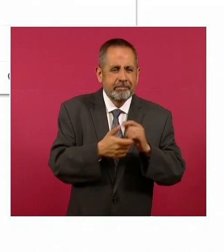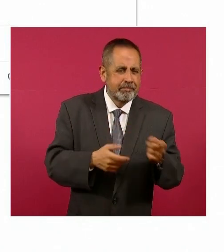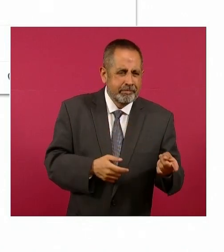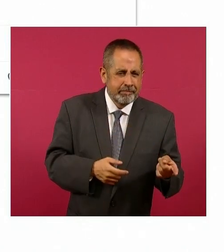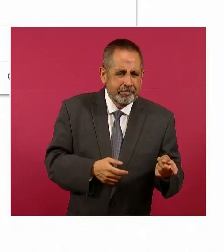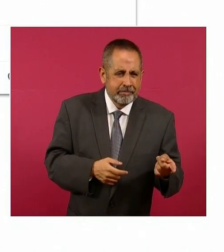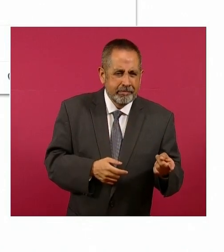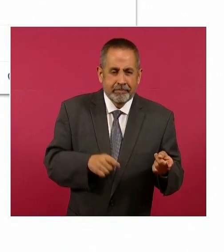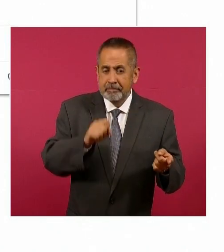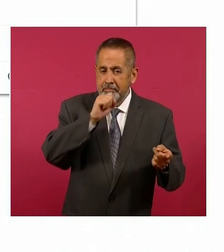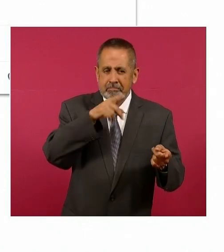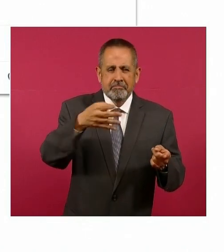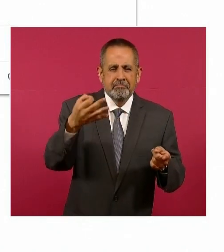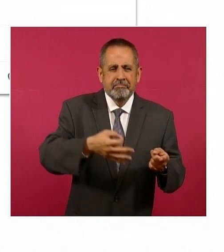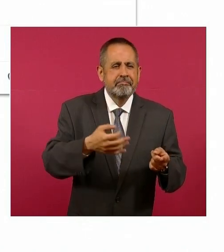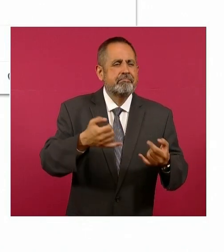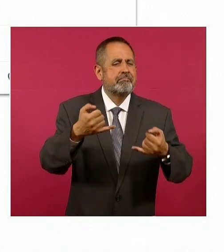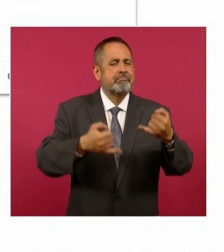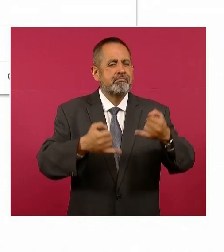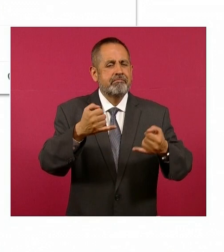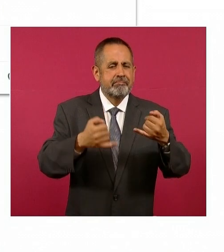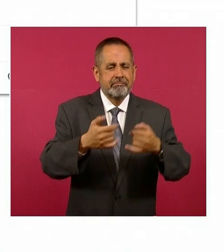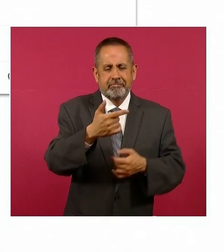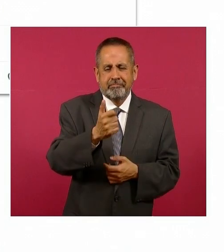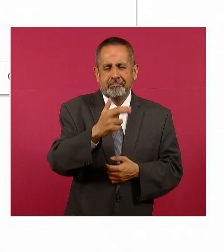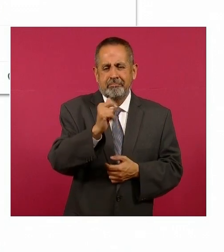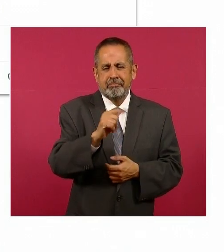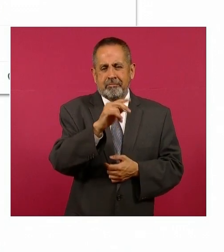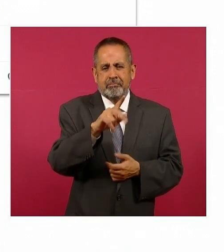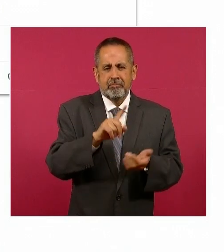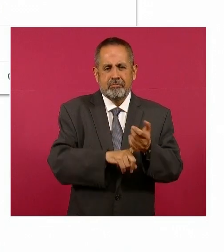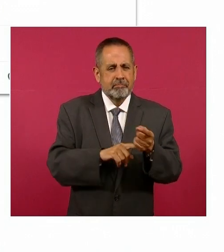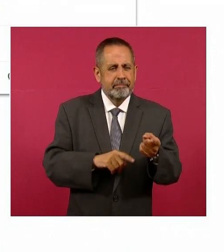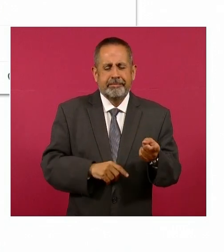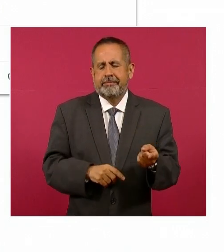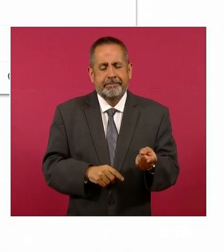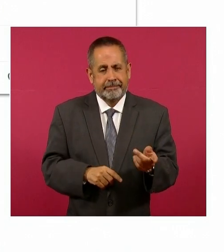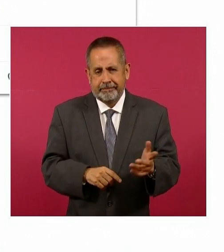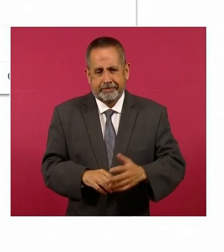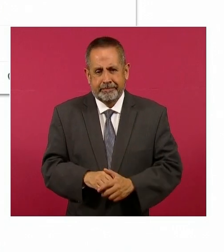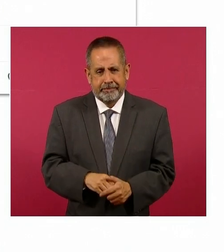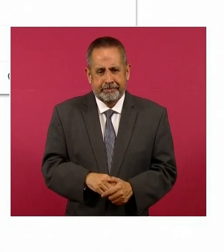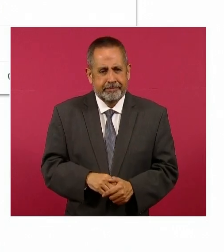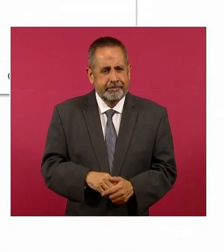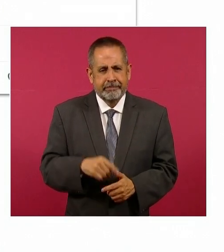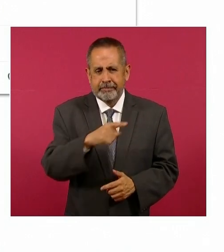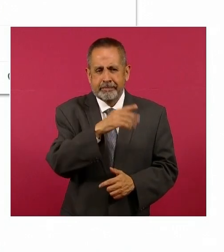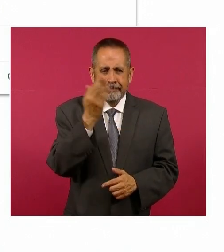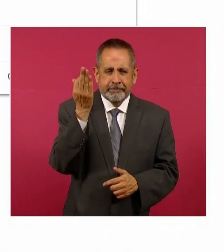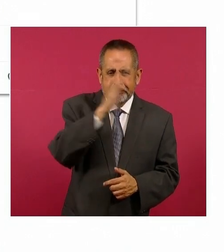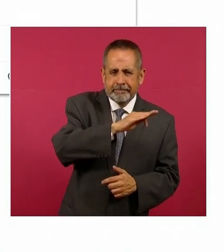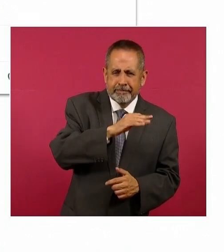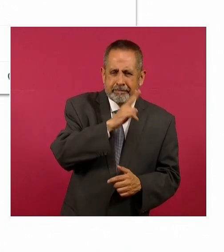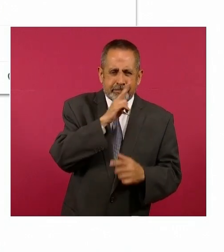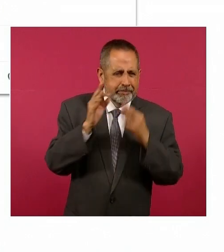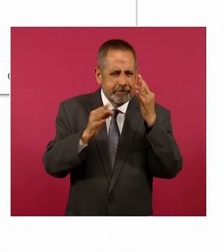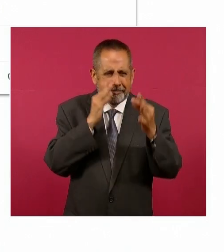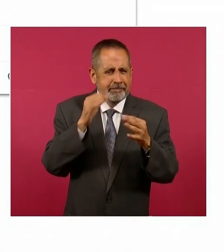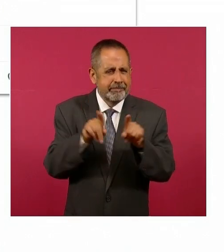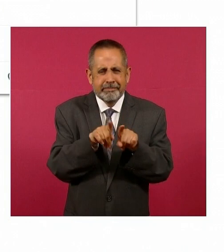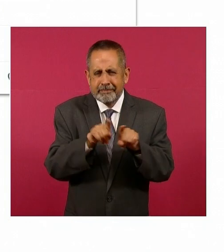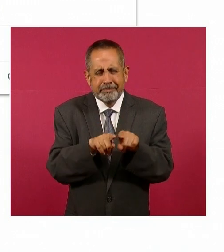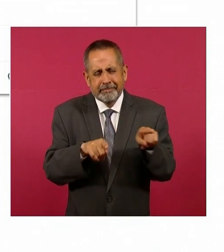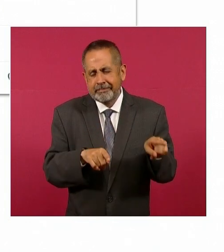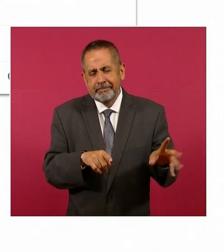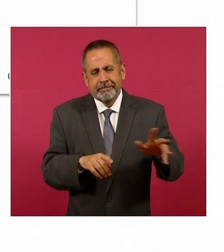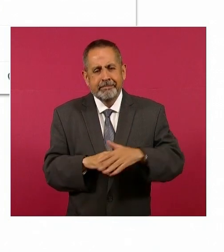en el juicio de García Luna, que el Chapo era socio de Calderón. Así se hacen las fake news, López Dóriga y Reforma, con